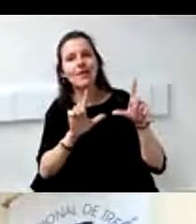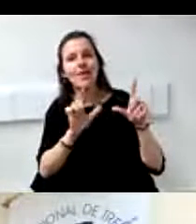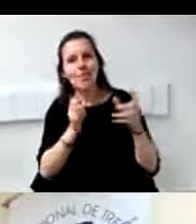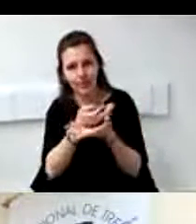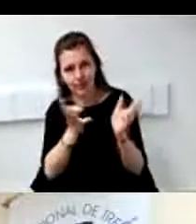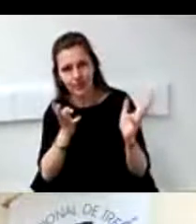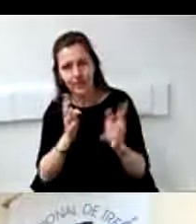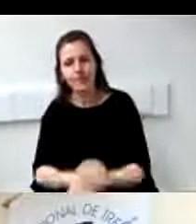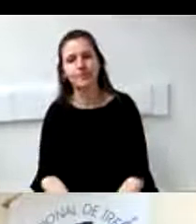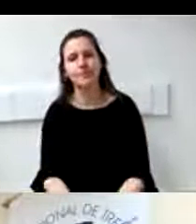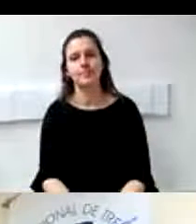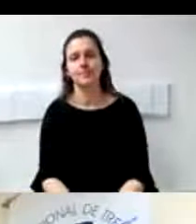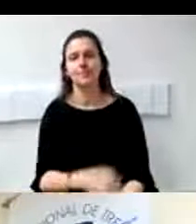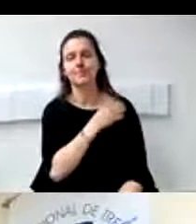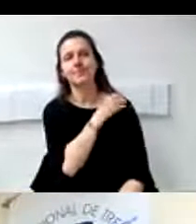Momentito.